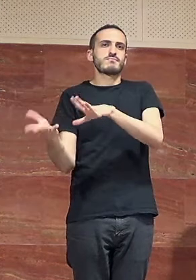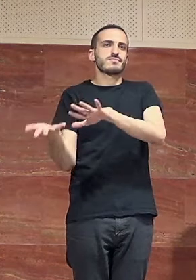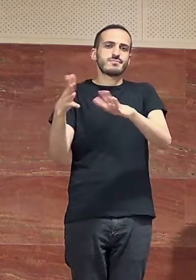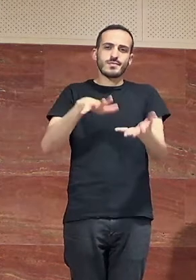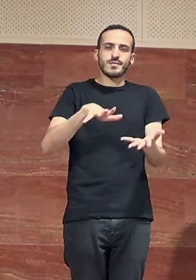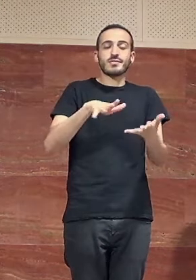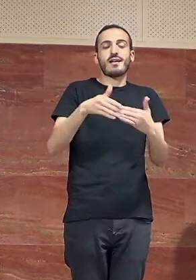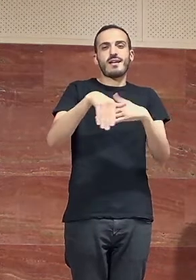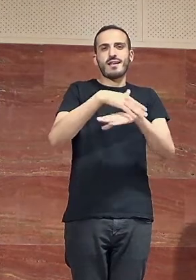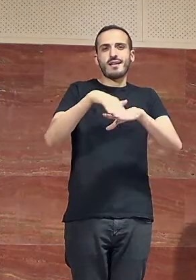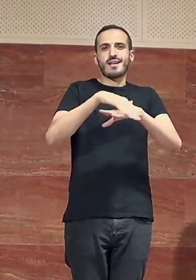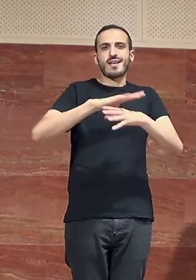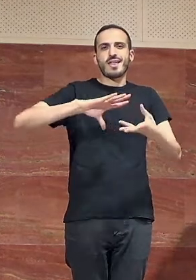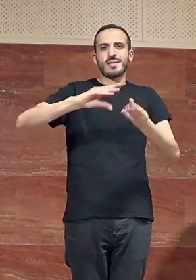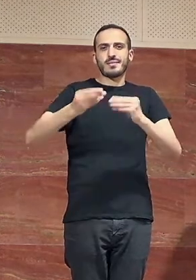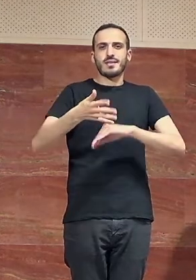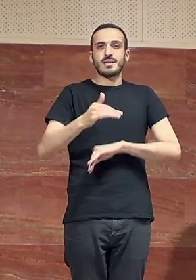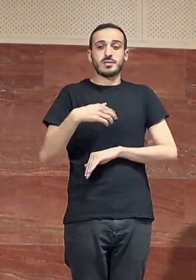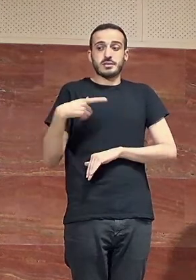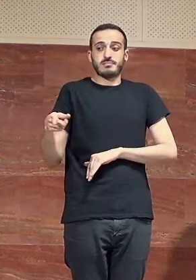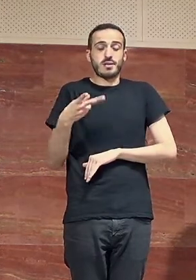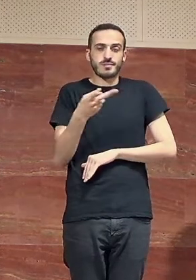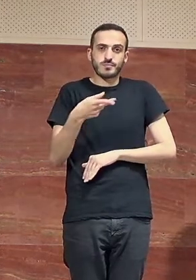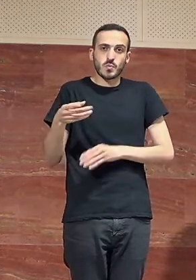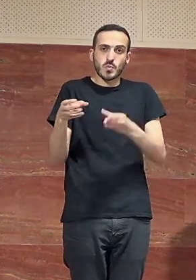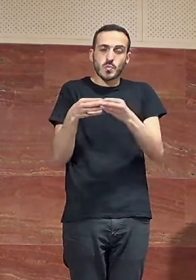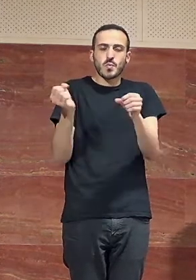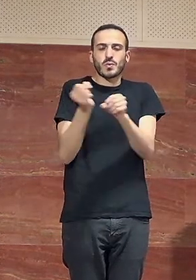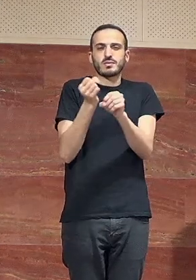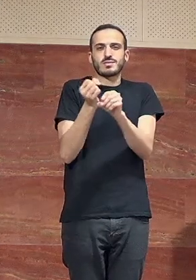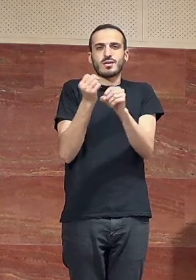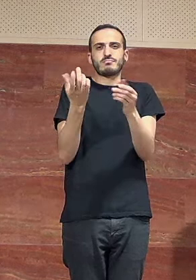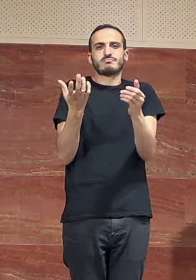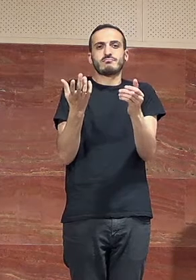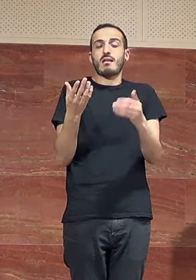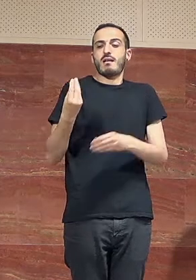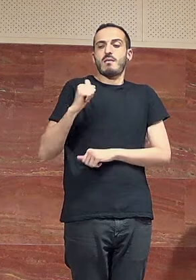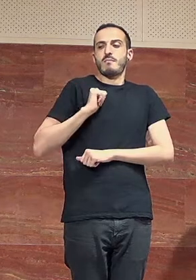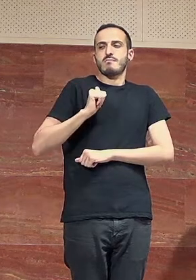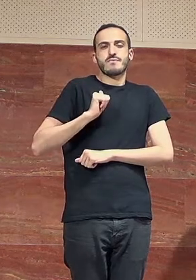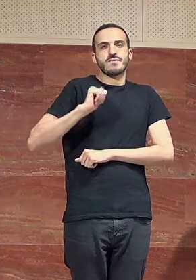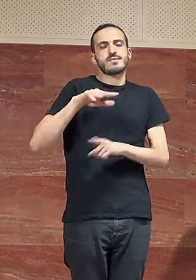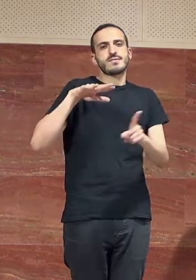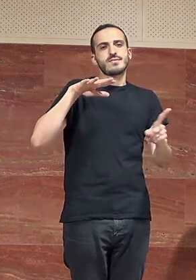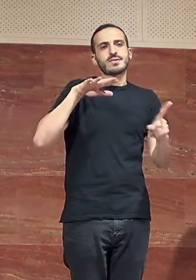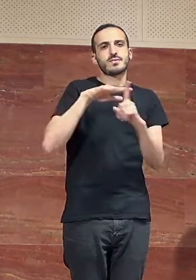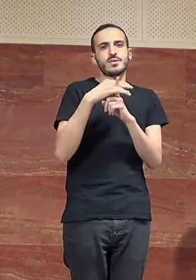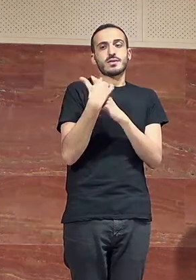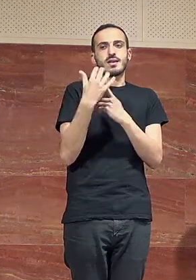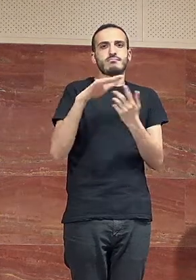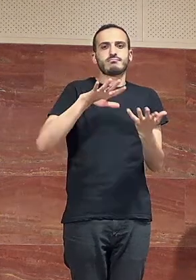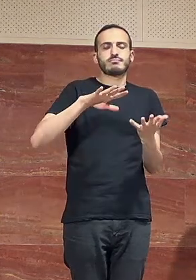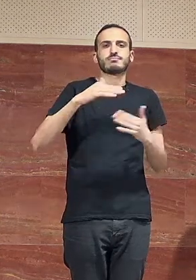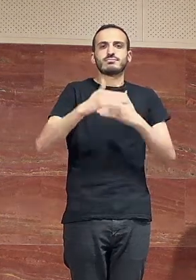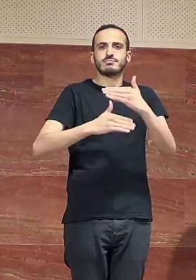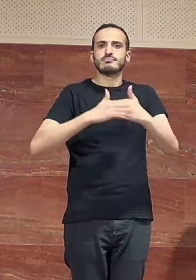trabajo. En la actualidad esta intervención ha sido, digamos que consolidada mediante una